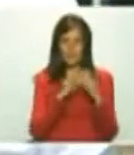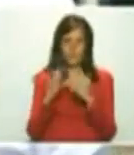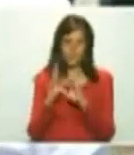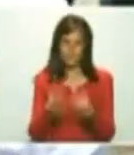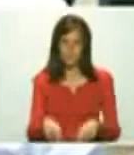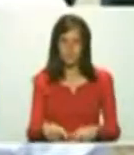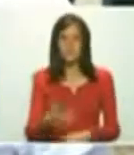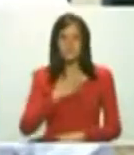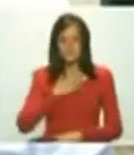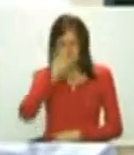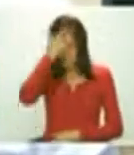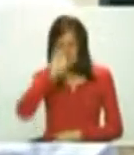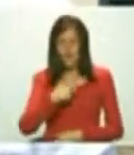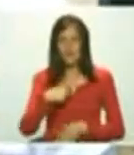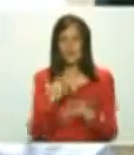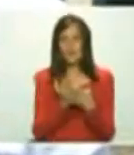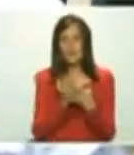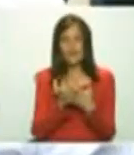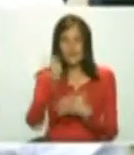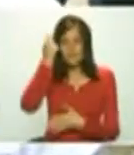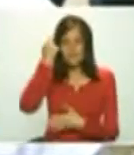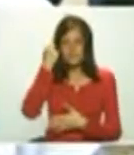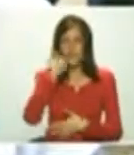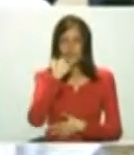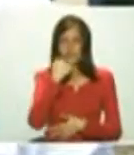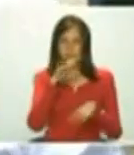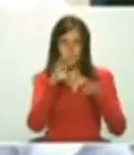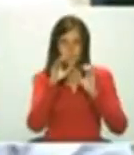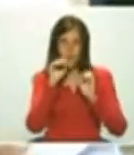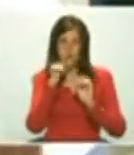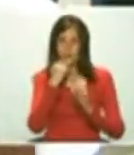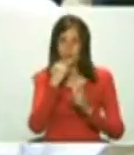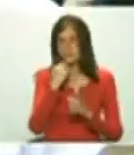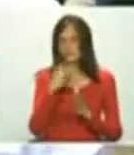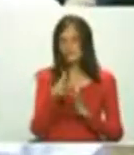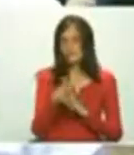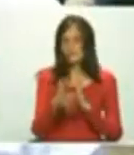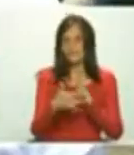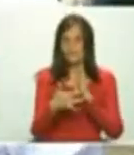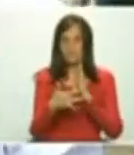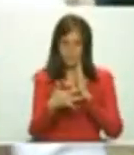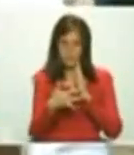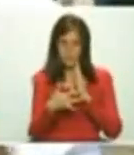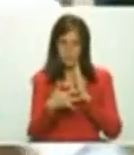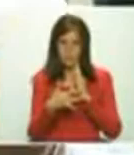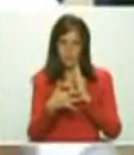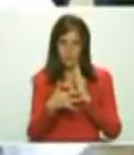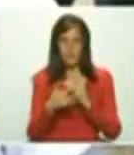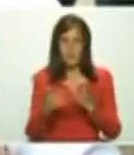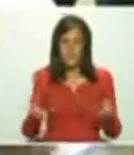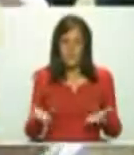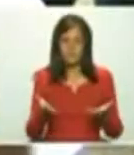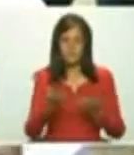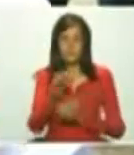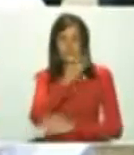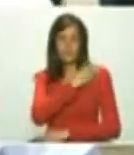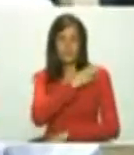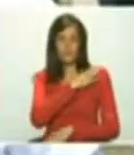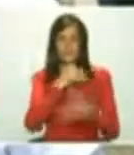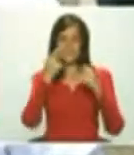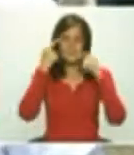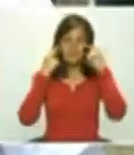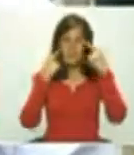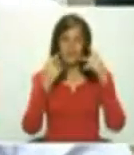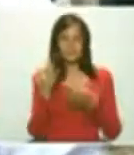comunidades. Pues. Para mi persona es una escuela de formación donde te aprendemos, ¿verdad?, sobre la tecnología. Eso que nos impulsó el comandante